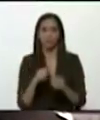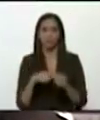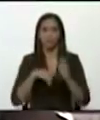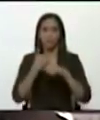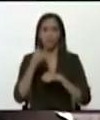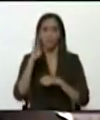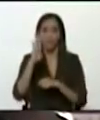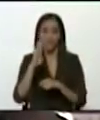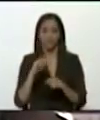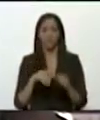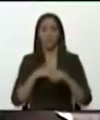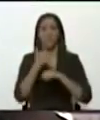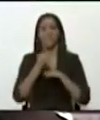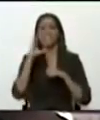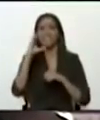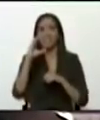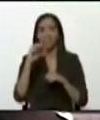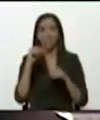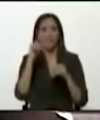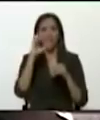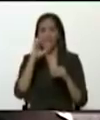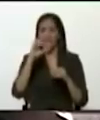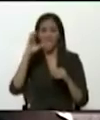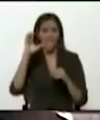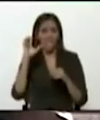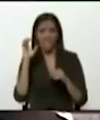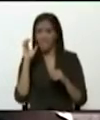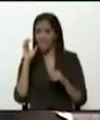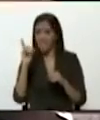plan B, plan C, D, E, F.